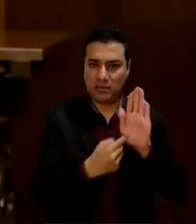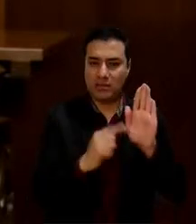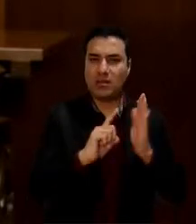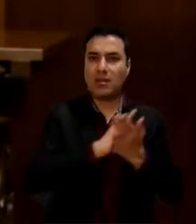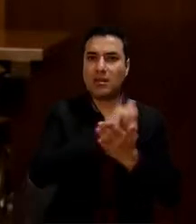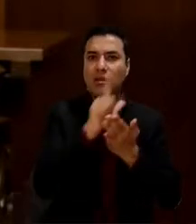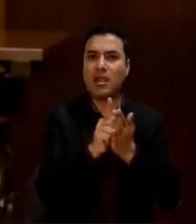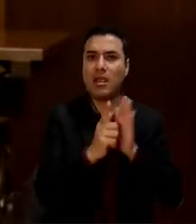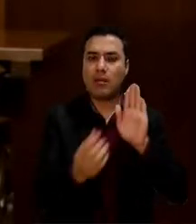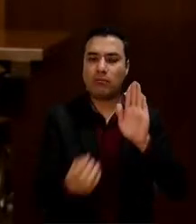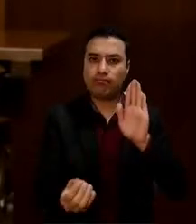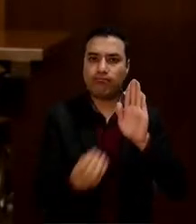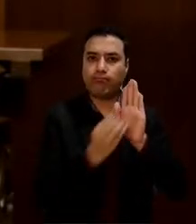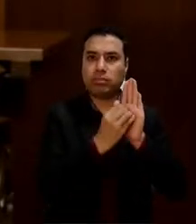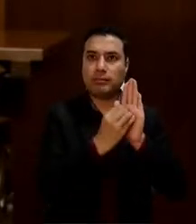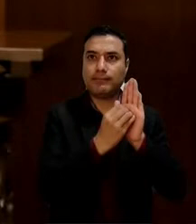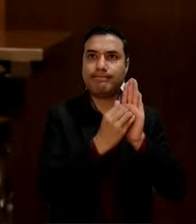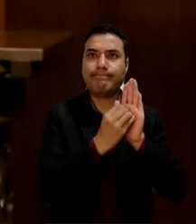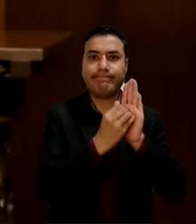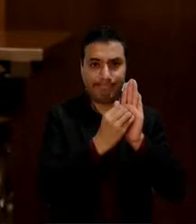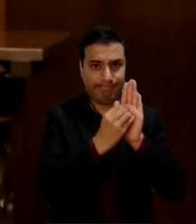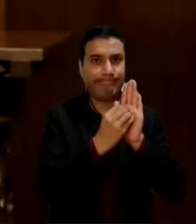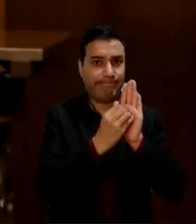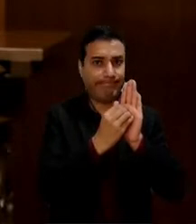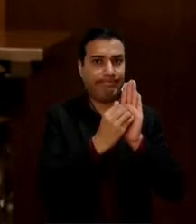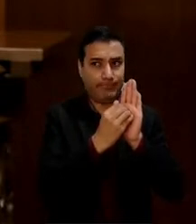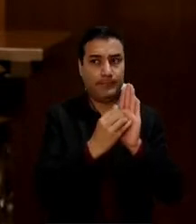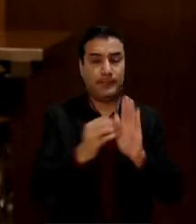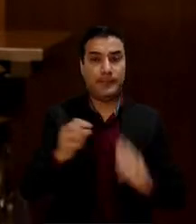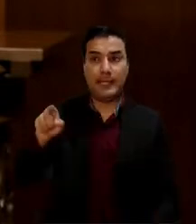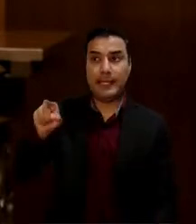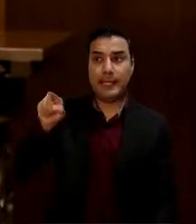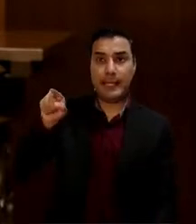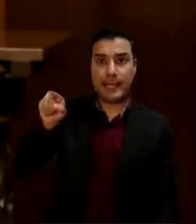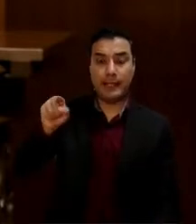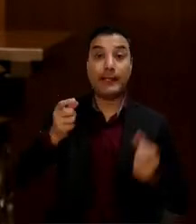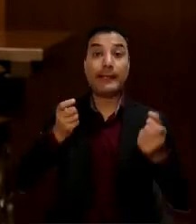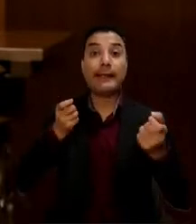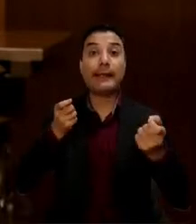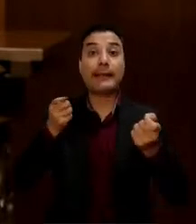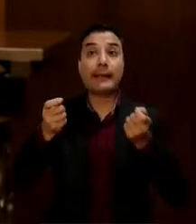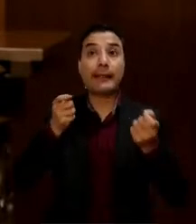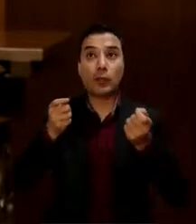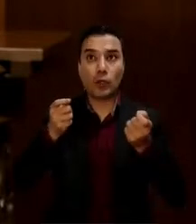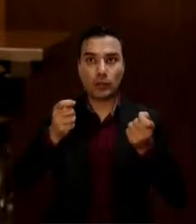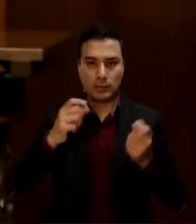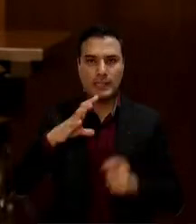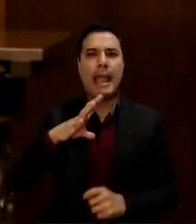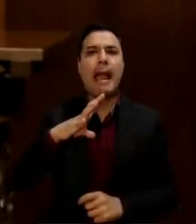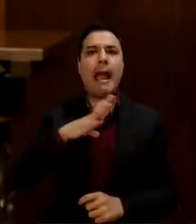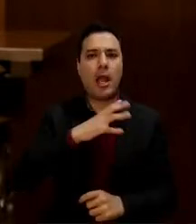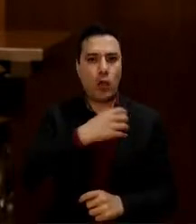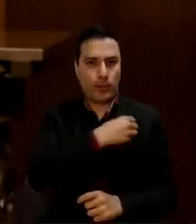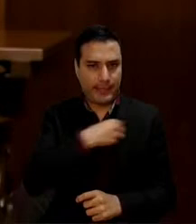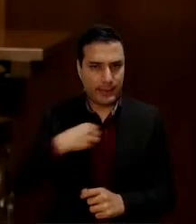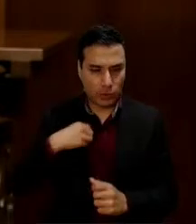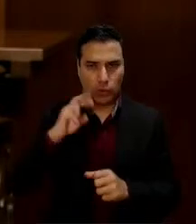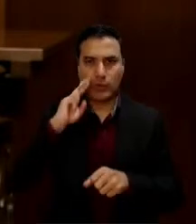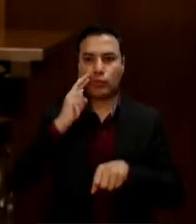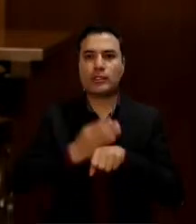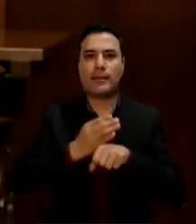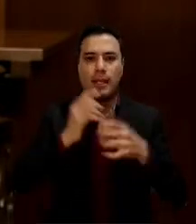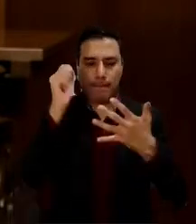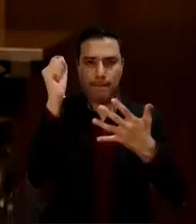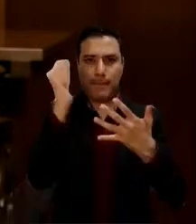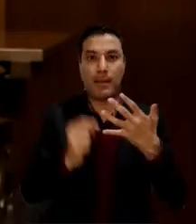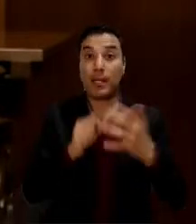lo correspondiente a la facultad u obligación que regidores o bien concejales realicen un